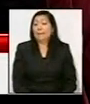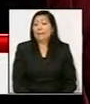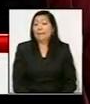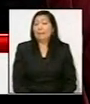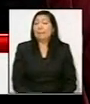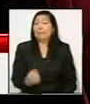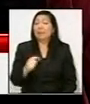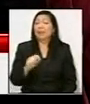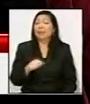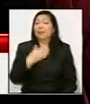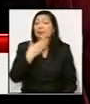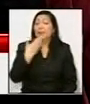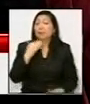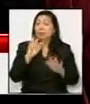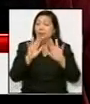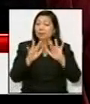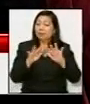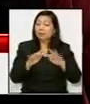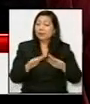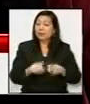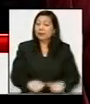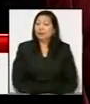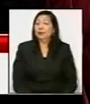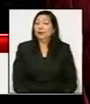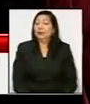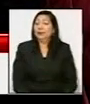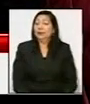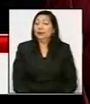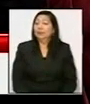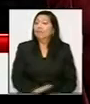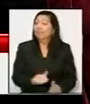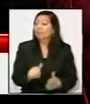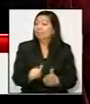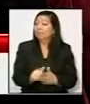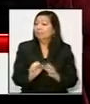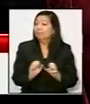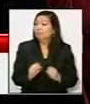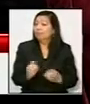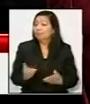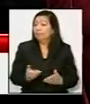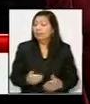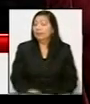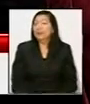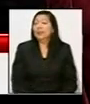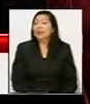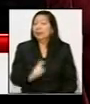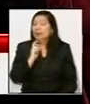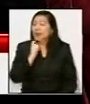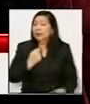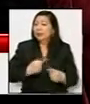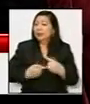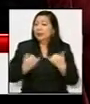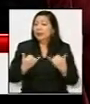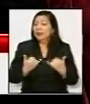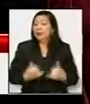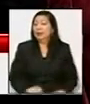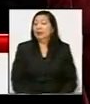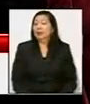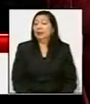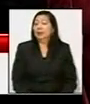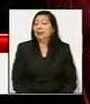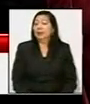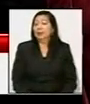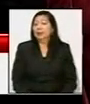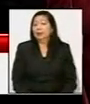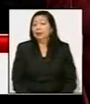para mejorar el texto de la propuesta toda vez que se está retirando ahí de qué